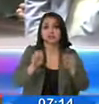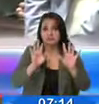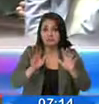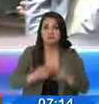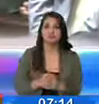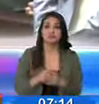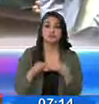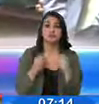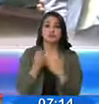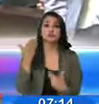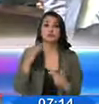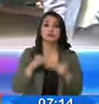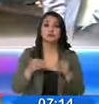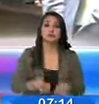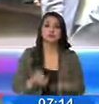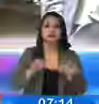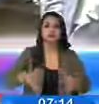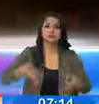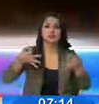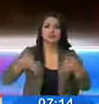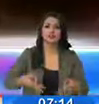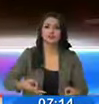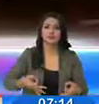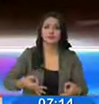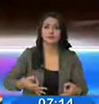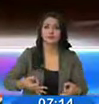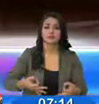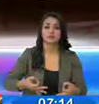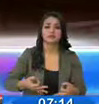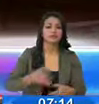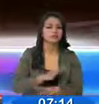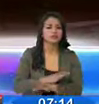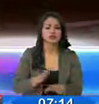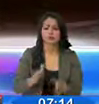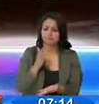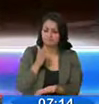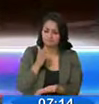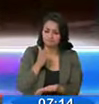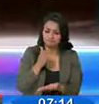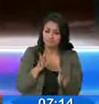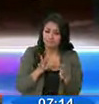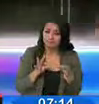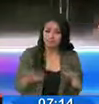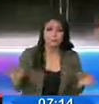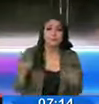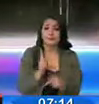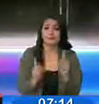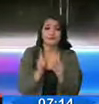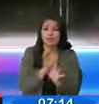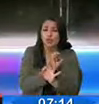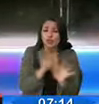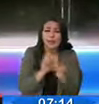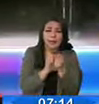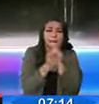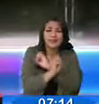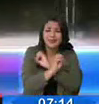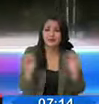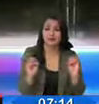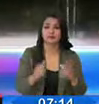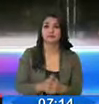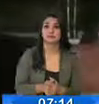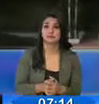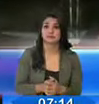se ratificaban en que no moverían una sola coma del texto presentado la víspera. Para nosotros ese tema no